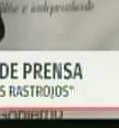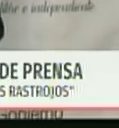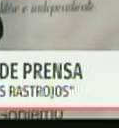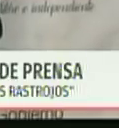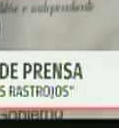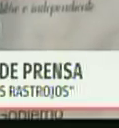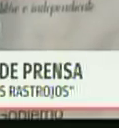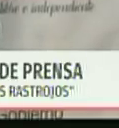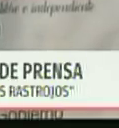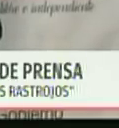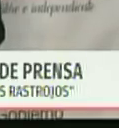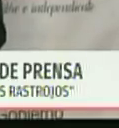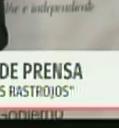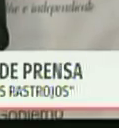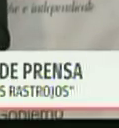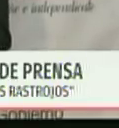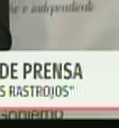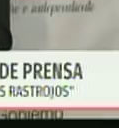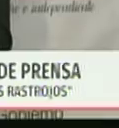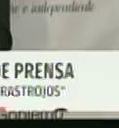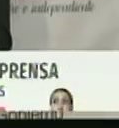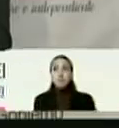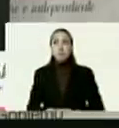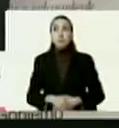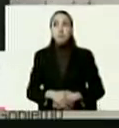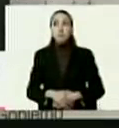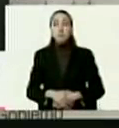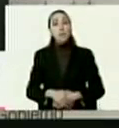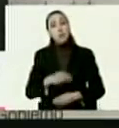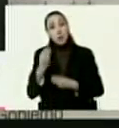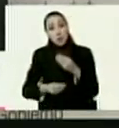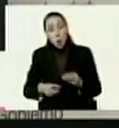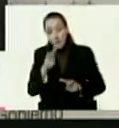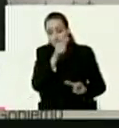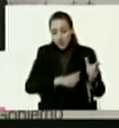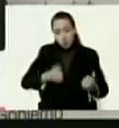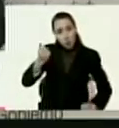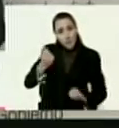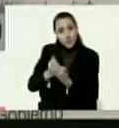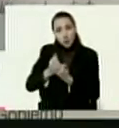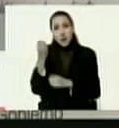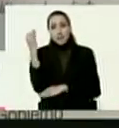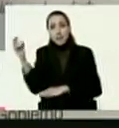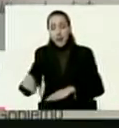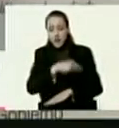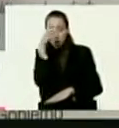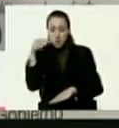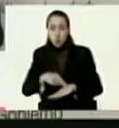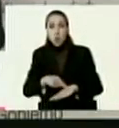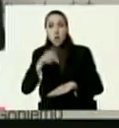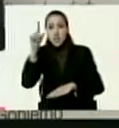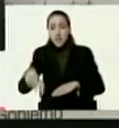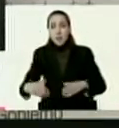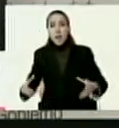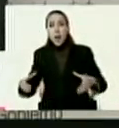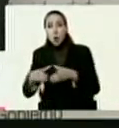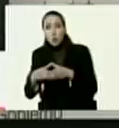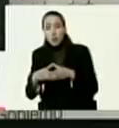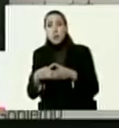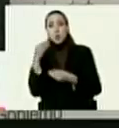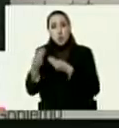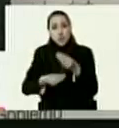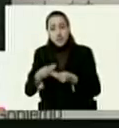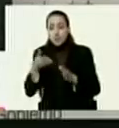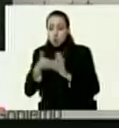de los parlamentarios del Partido Socialista Unido de Venezuela y sus aliados a la Asamblea Nacional, en la conformación desde la Asamblea Nacional